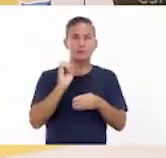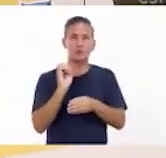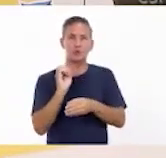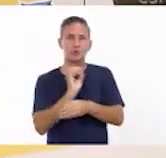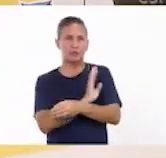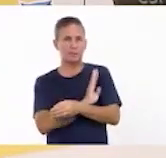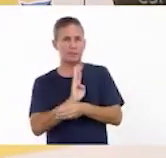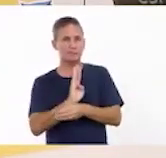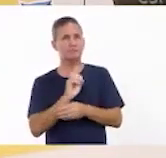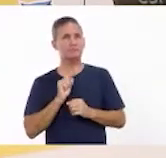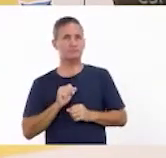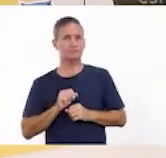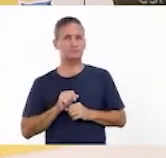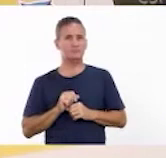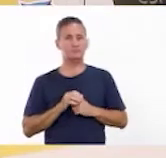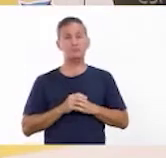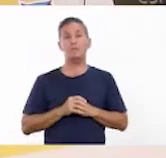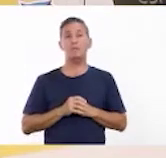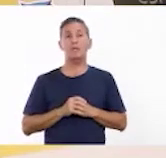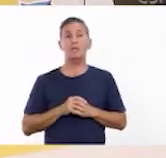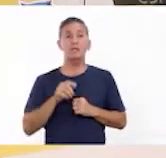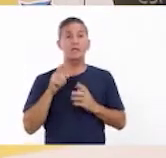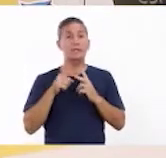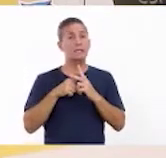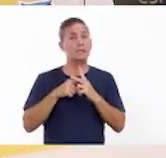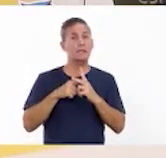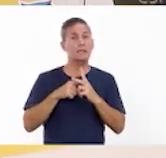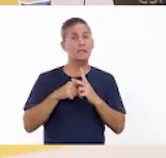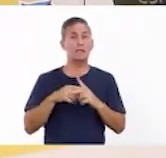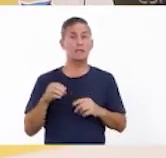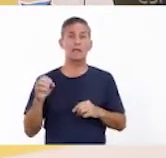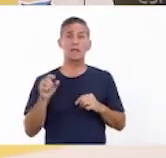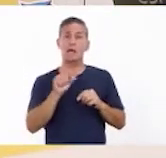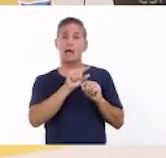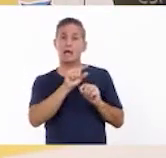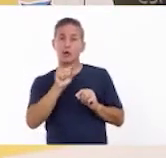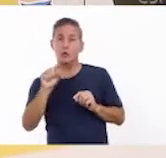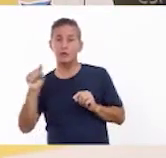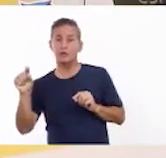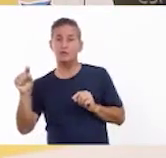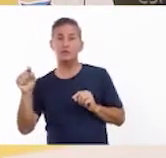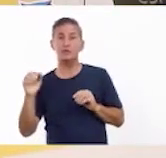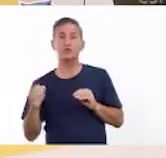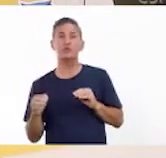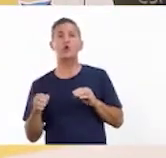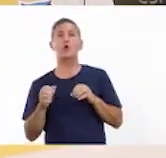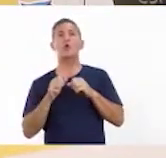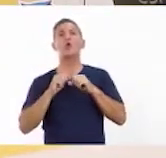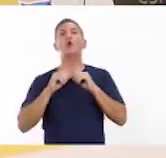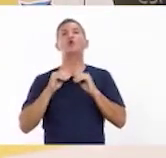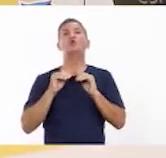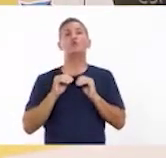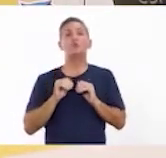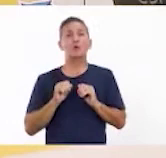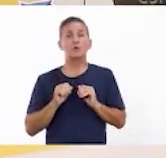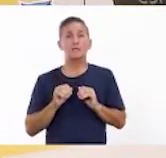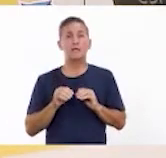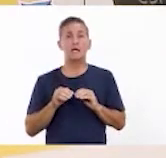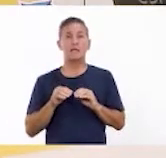dentro de esta obra o de esta novela, como podemos decir. Y la oración